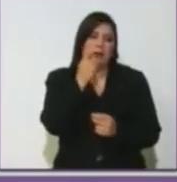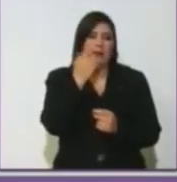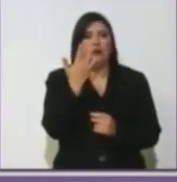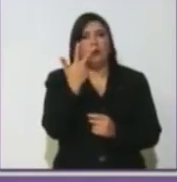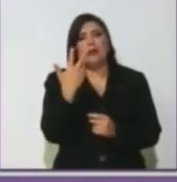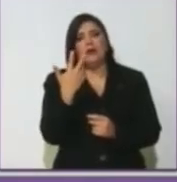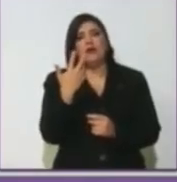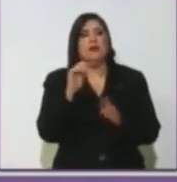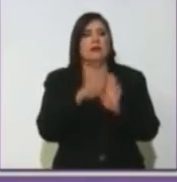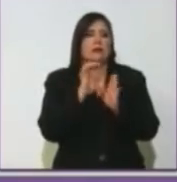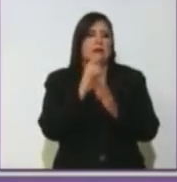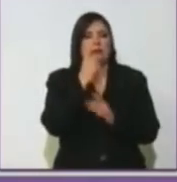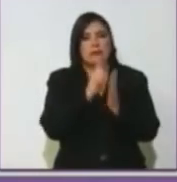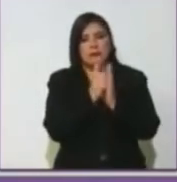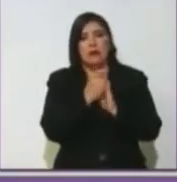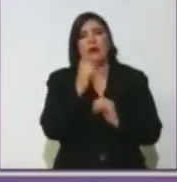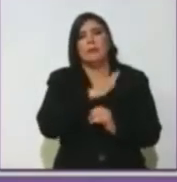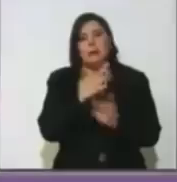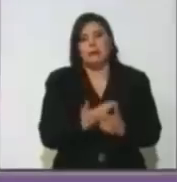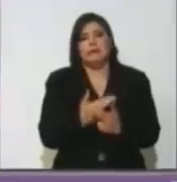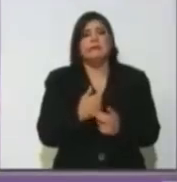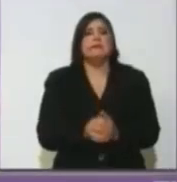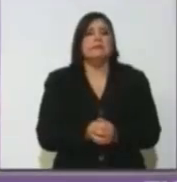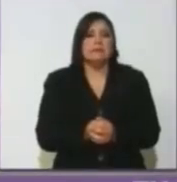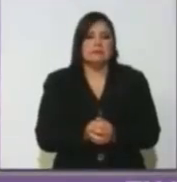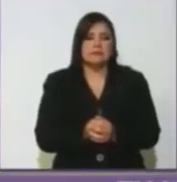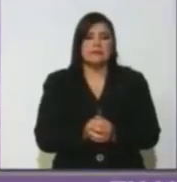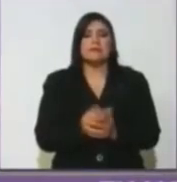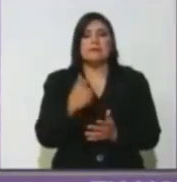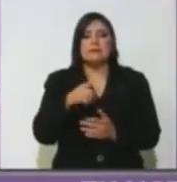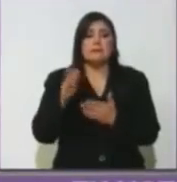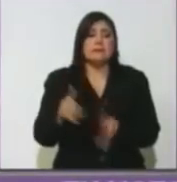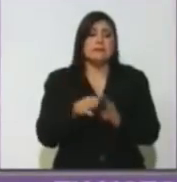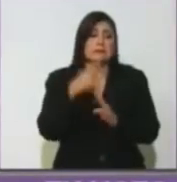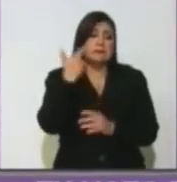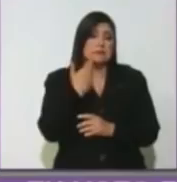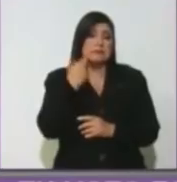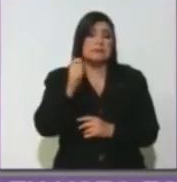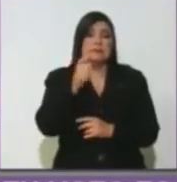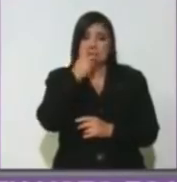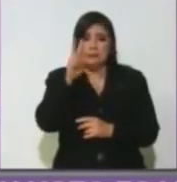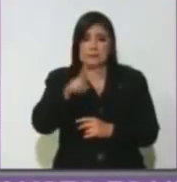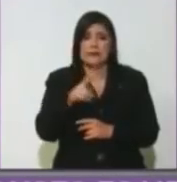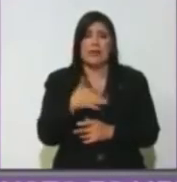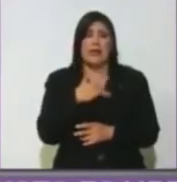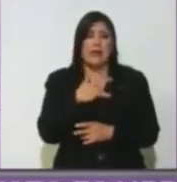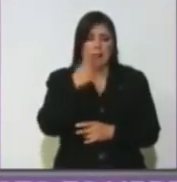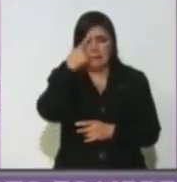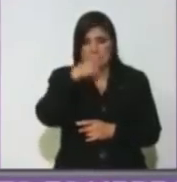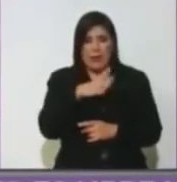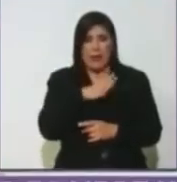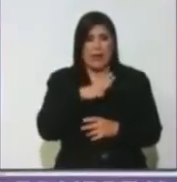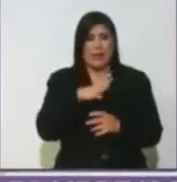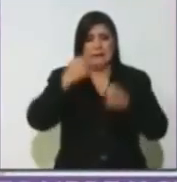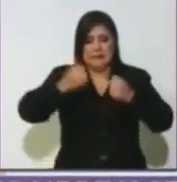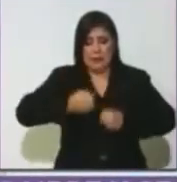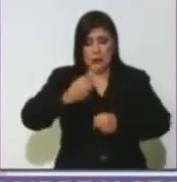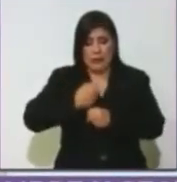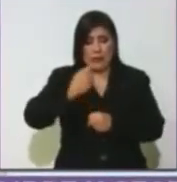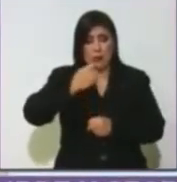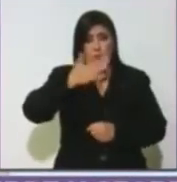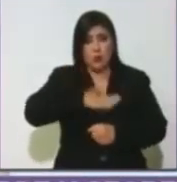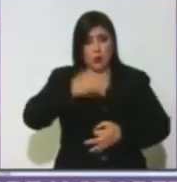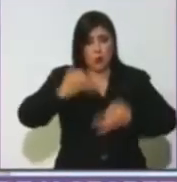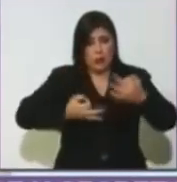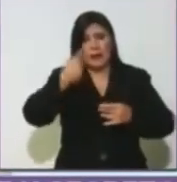tiempo claudia y adelante marco rascón bueno la base de autoridad moral de los órganos de seguridad y justicia se hace